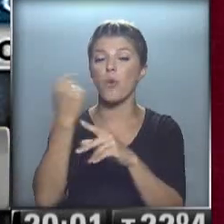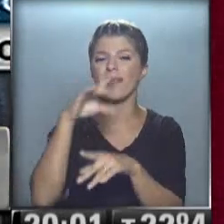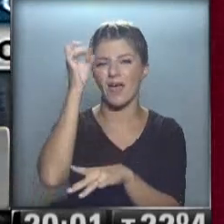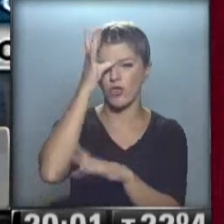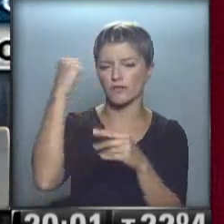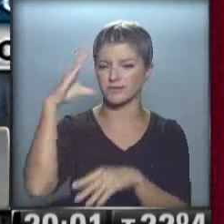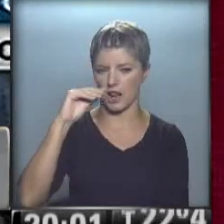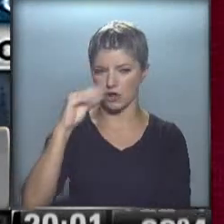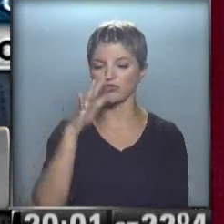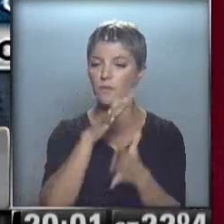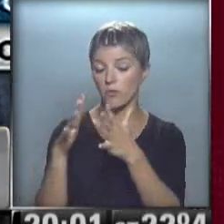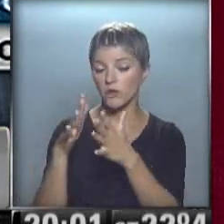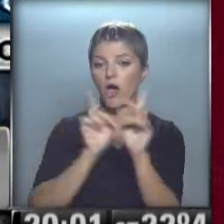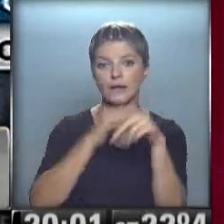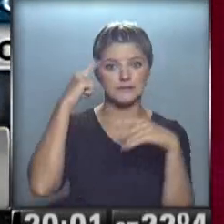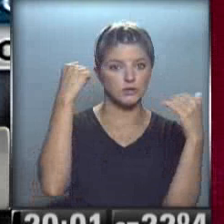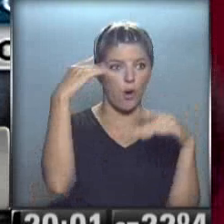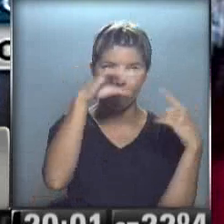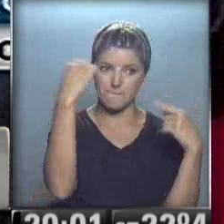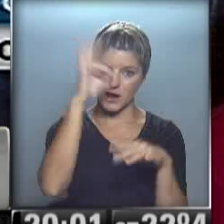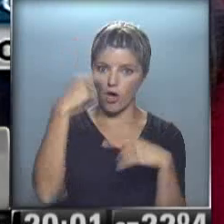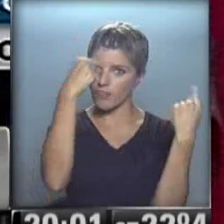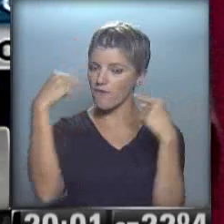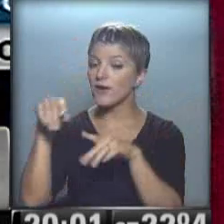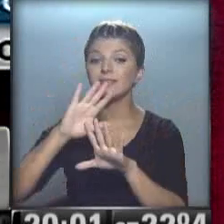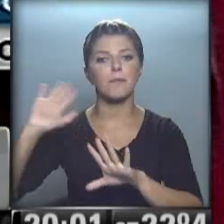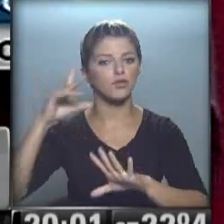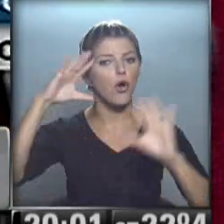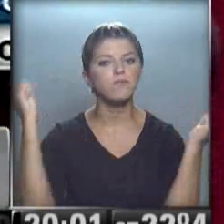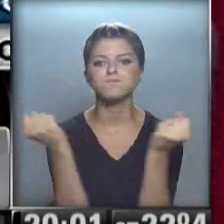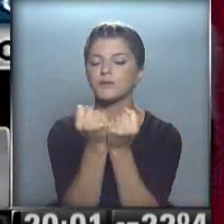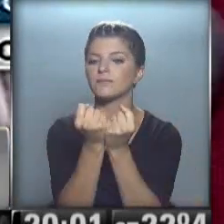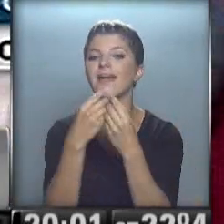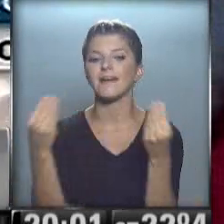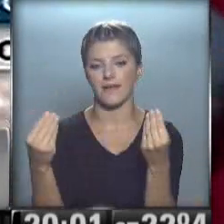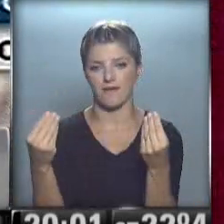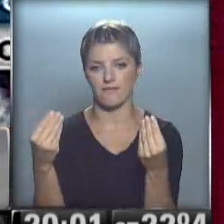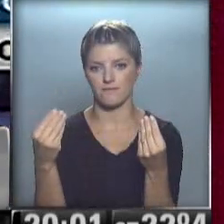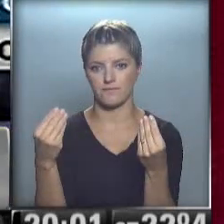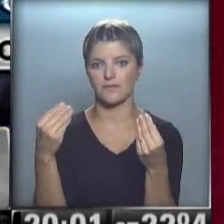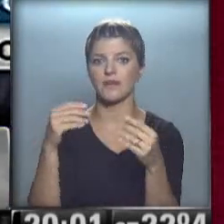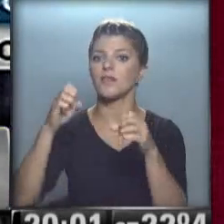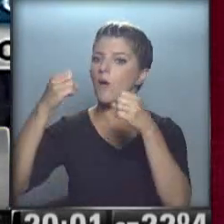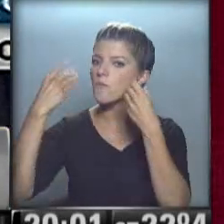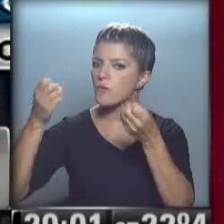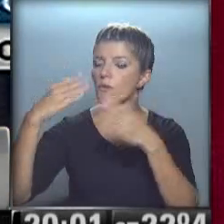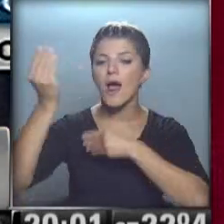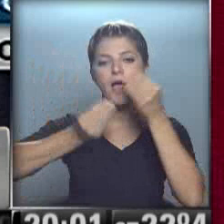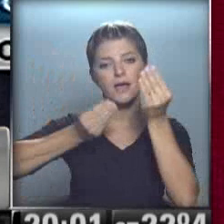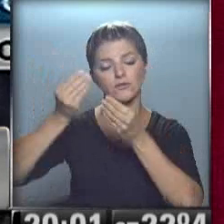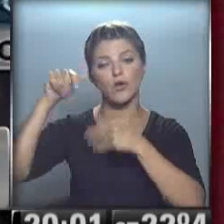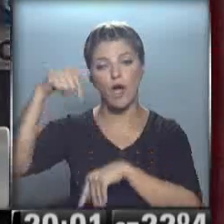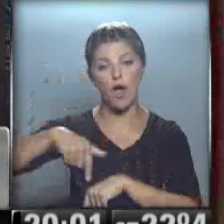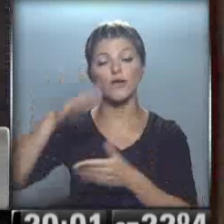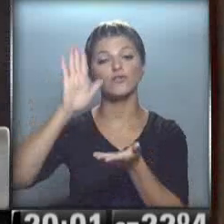medianoche. Hay diferencia de opiniones, pero todos coinciden en resaltar la buena gestión de Galuccio frente